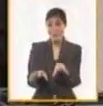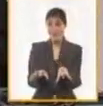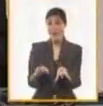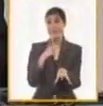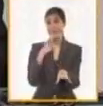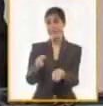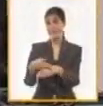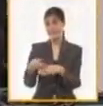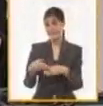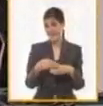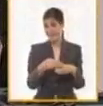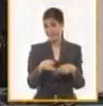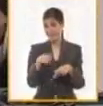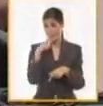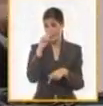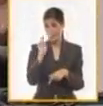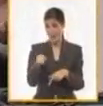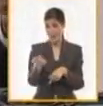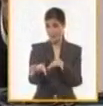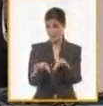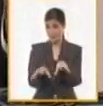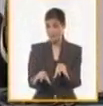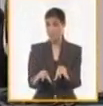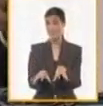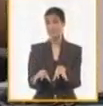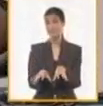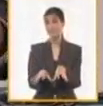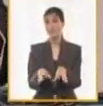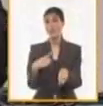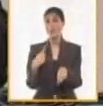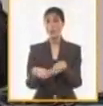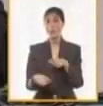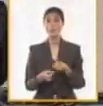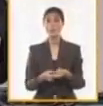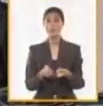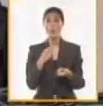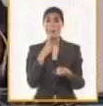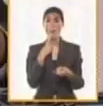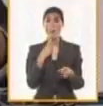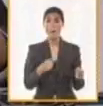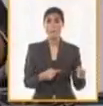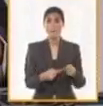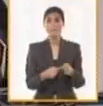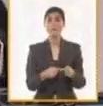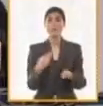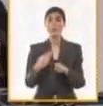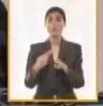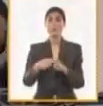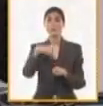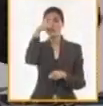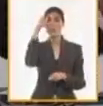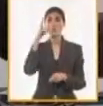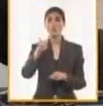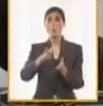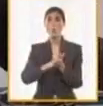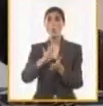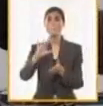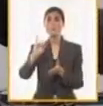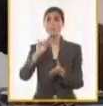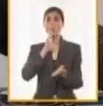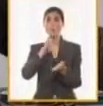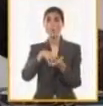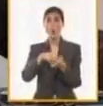Chernigov y también Sumy, que es fronteriza y que se